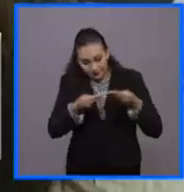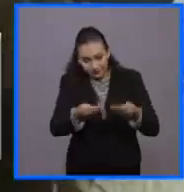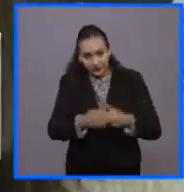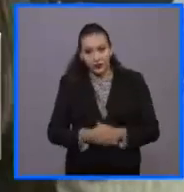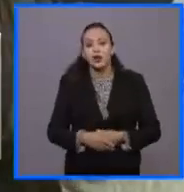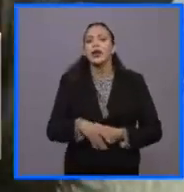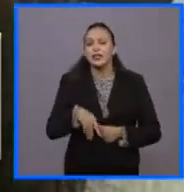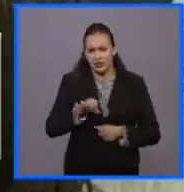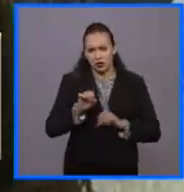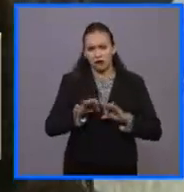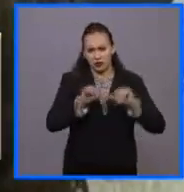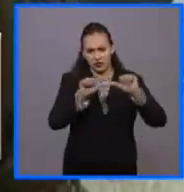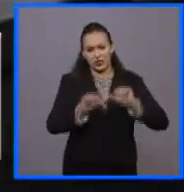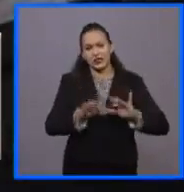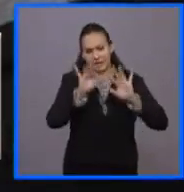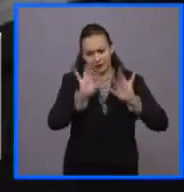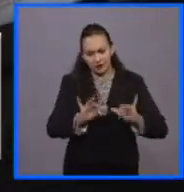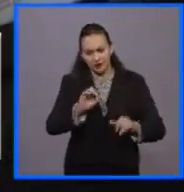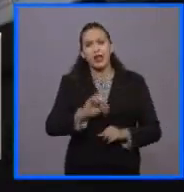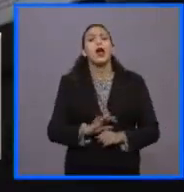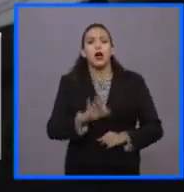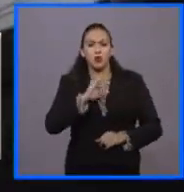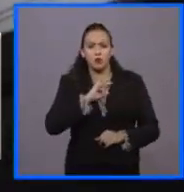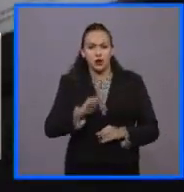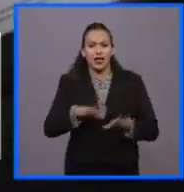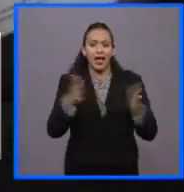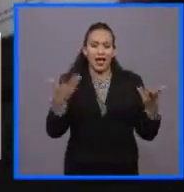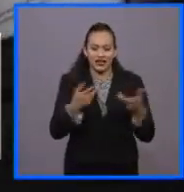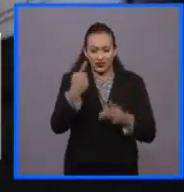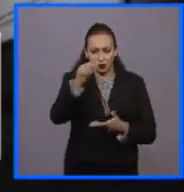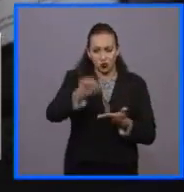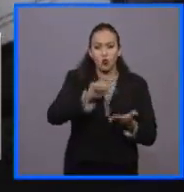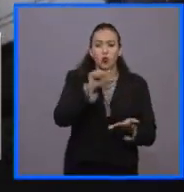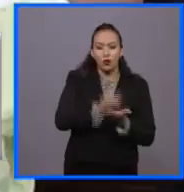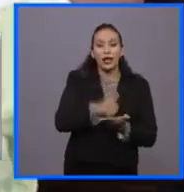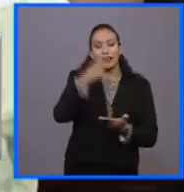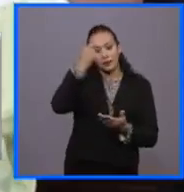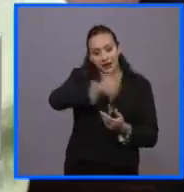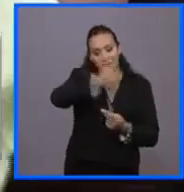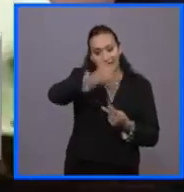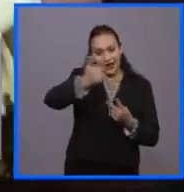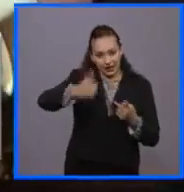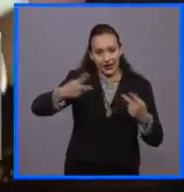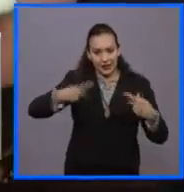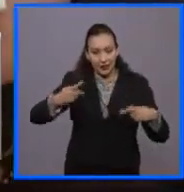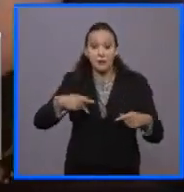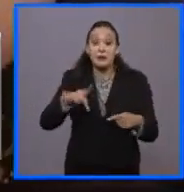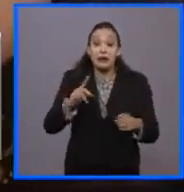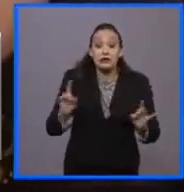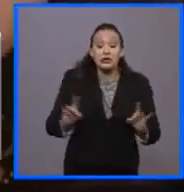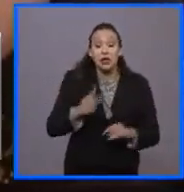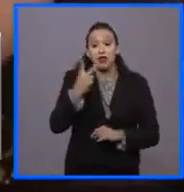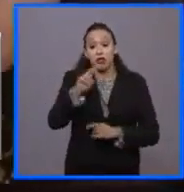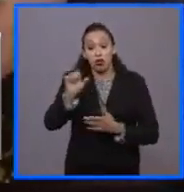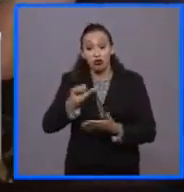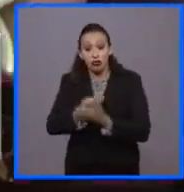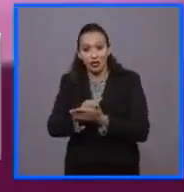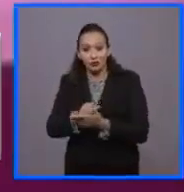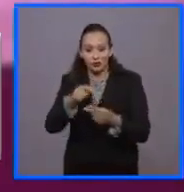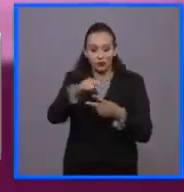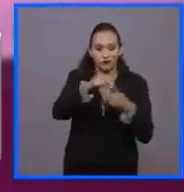puede emitir un acta de nacimiento en favor de cada persona, por lo que en caso de un segundo registro debe declararse nulo de plano,